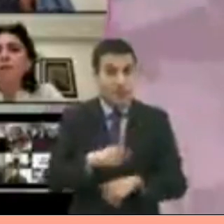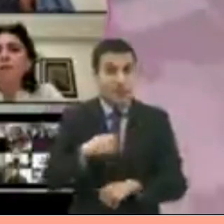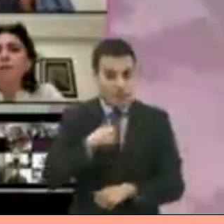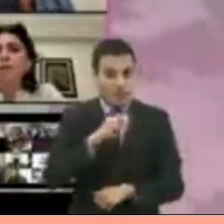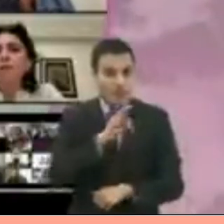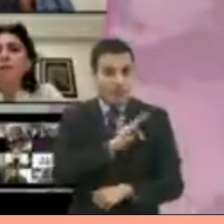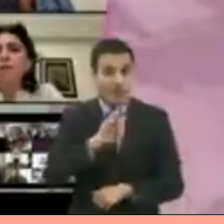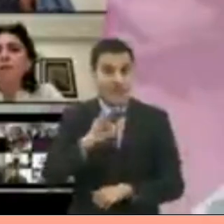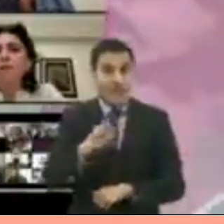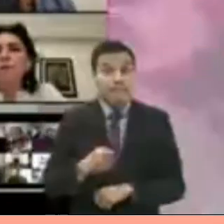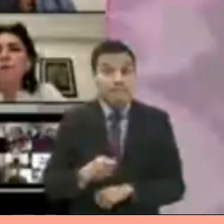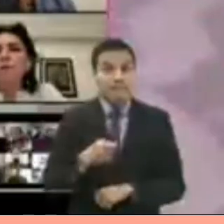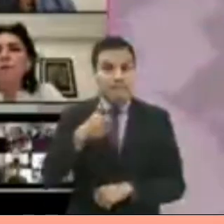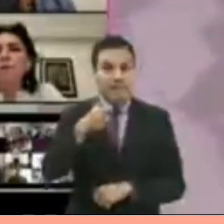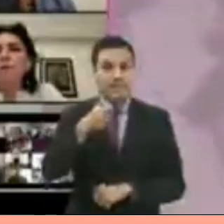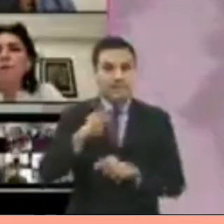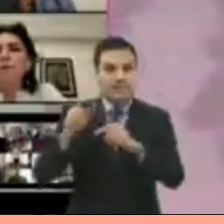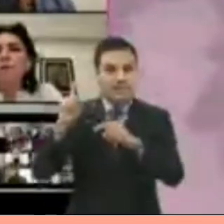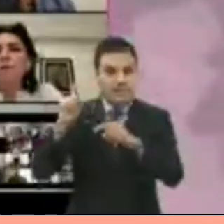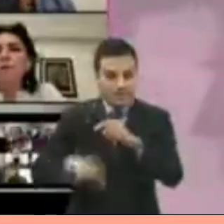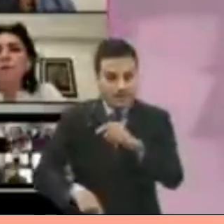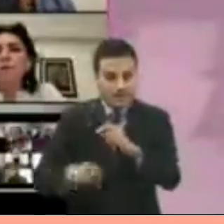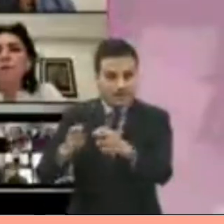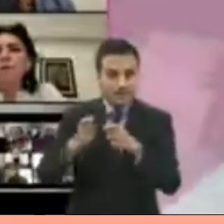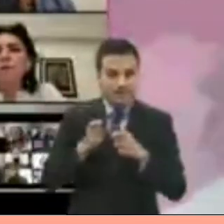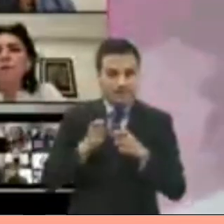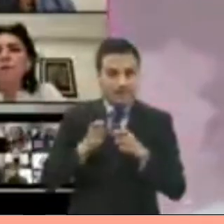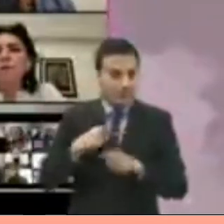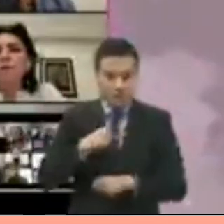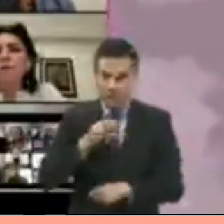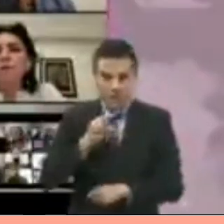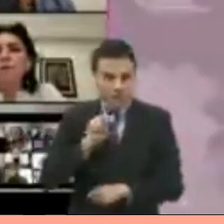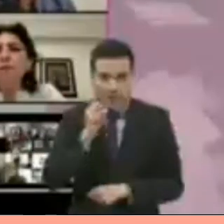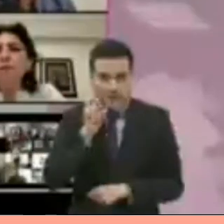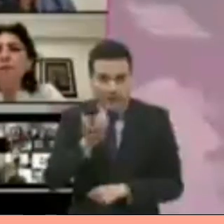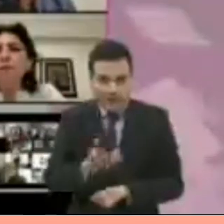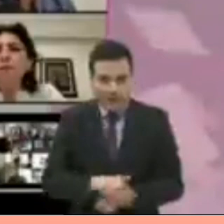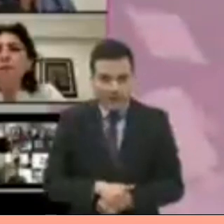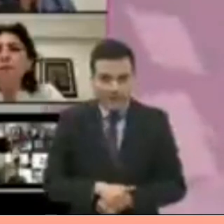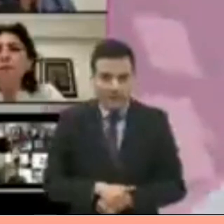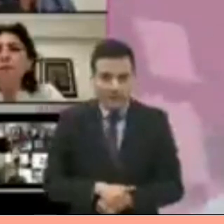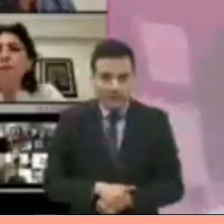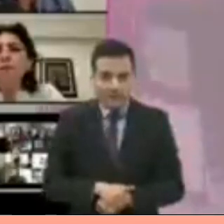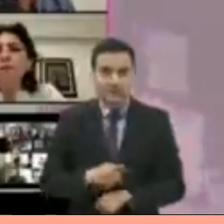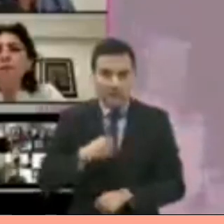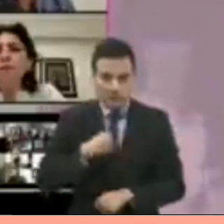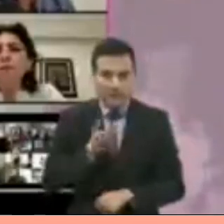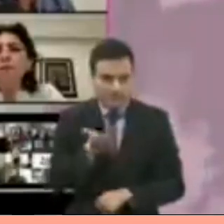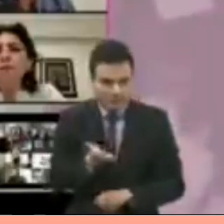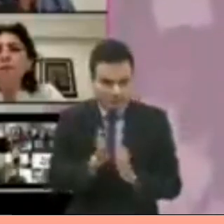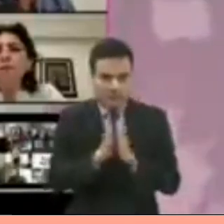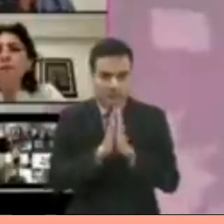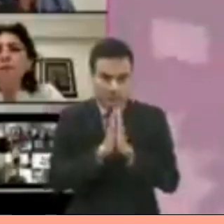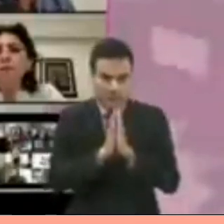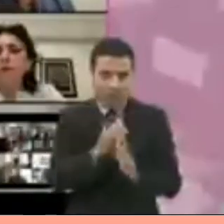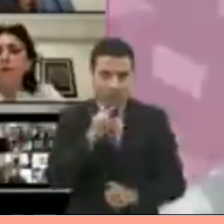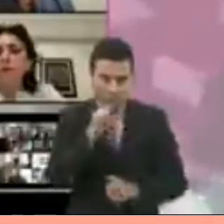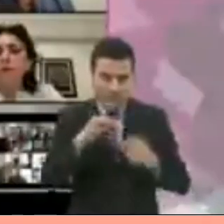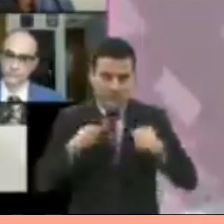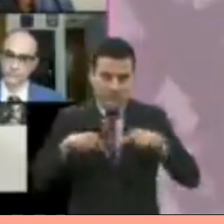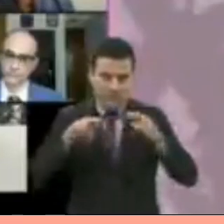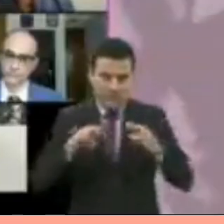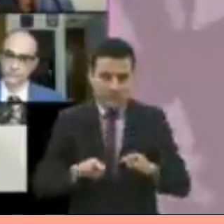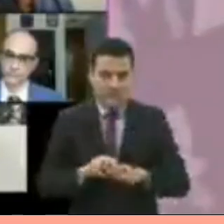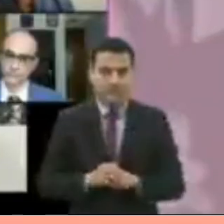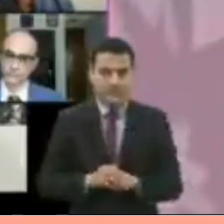tenga que aplicar un reglamento que no quiero aplicar en la parte conducente. Entonces, voy a pedir, por favor, señor representante,